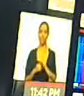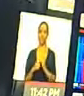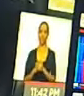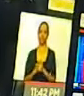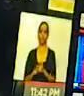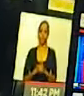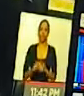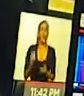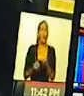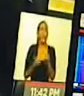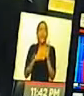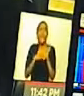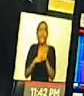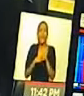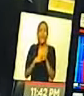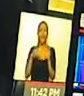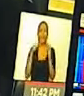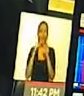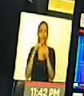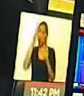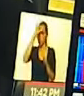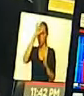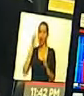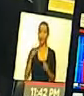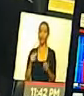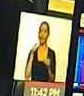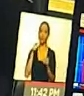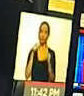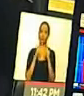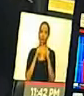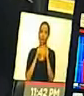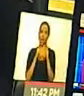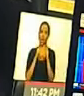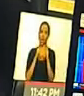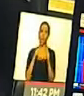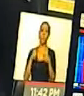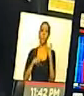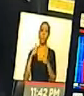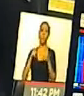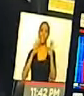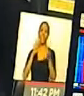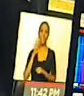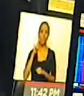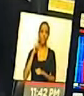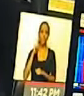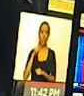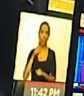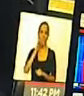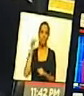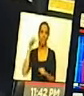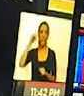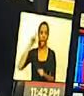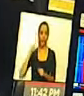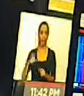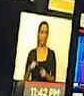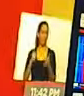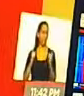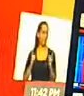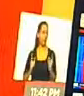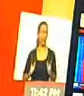¿Cómo vas a alquilar una finca y no te das cuenta que en tu finca están produciendo 15 kilos de cocaína diaria?